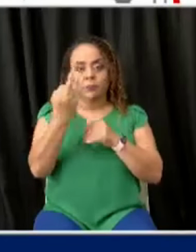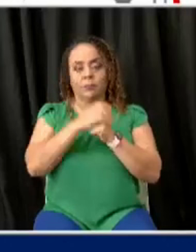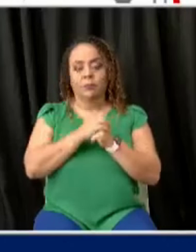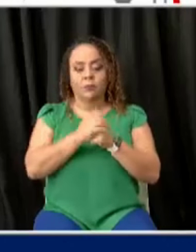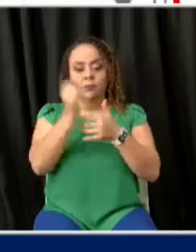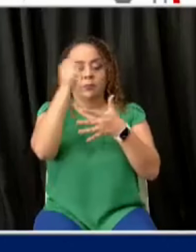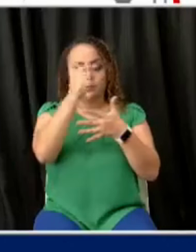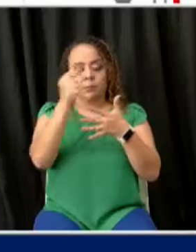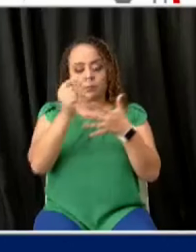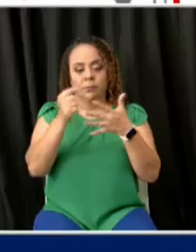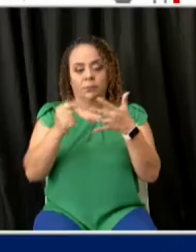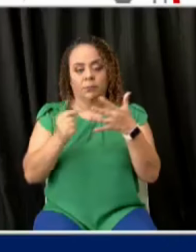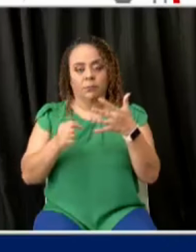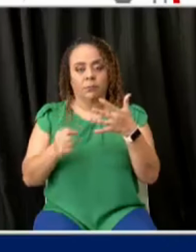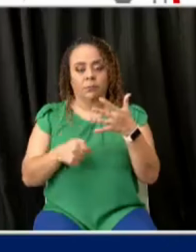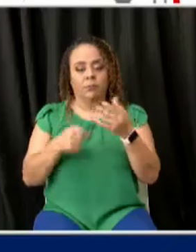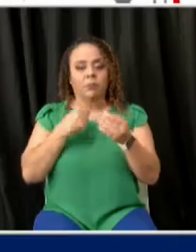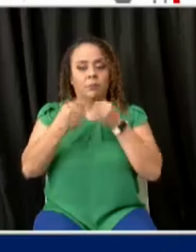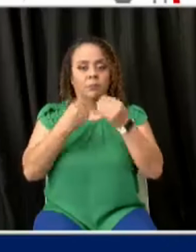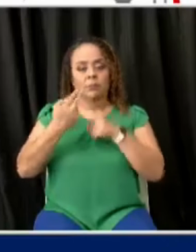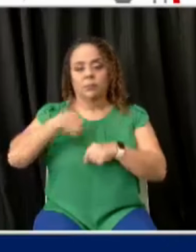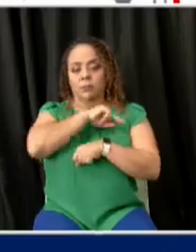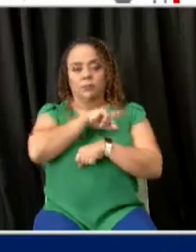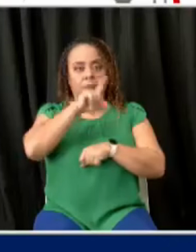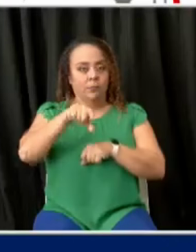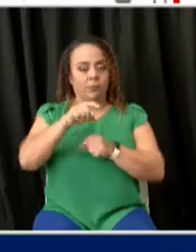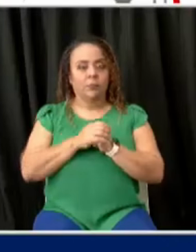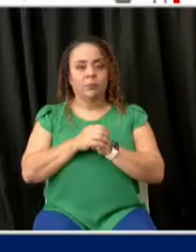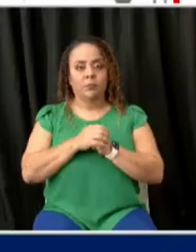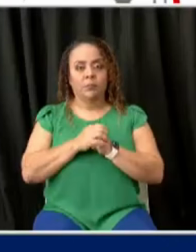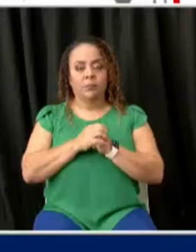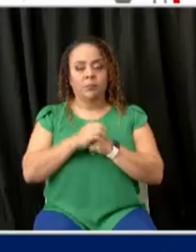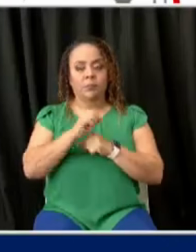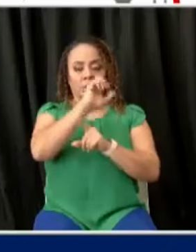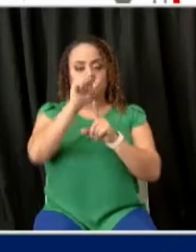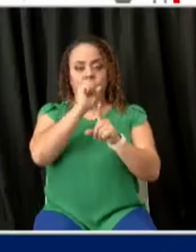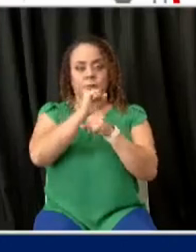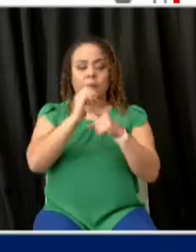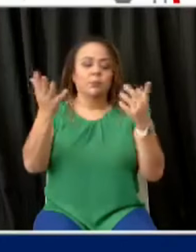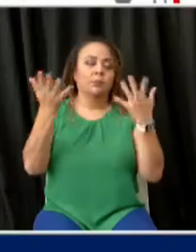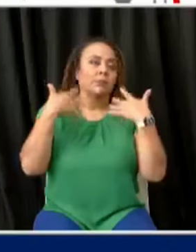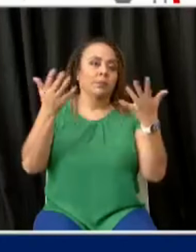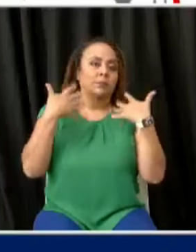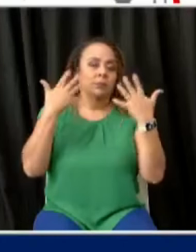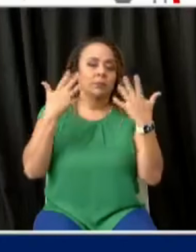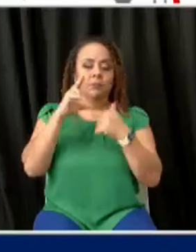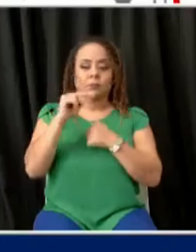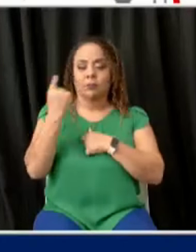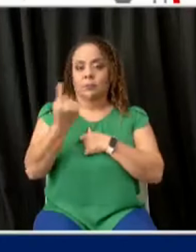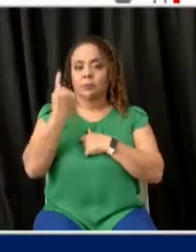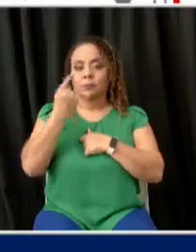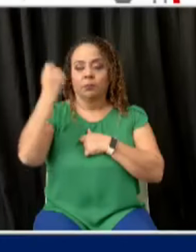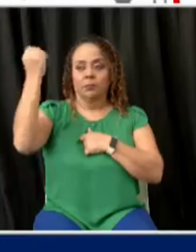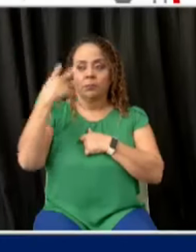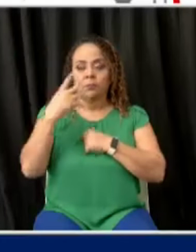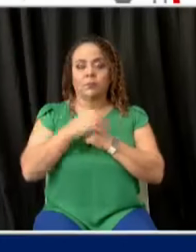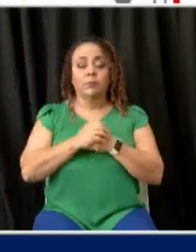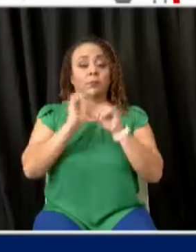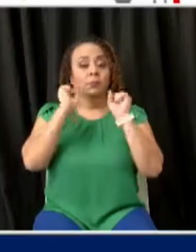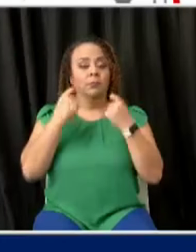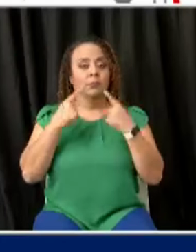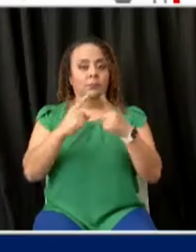los factores que hacen que nosotros tengamos que estar en condiciones calientes, que no son solamente el sol, que